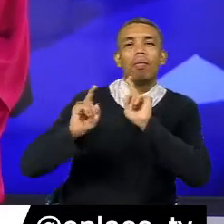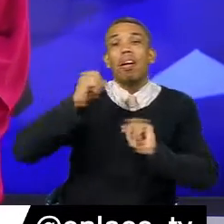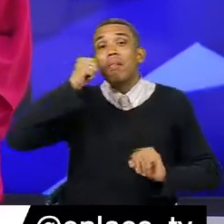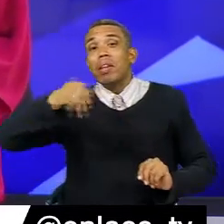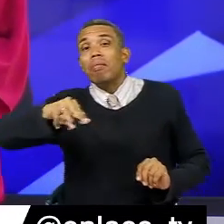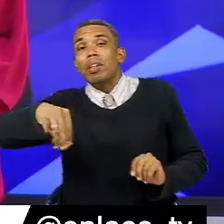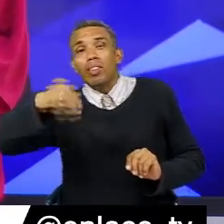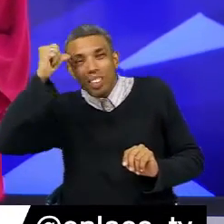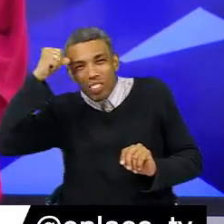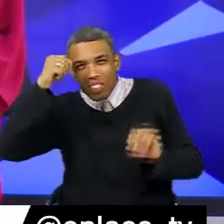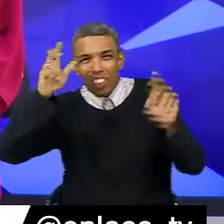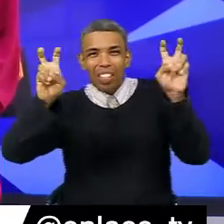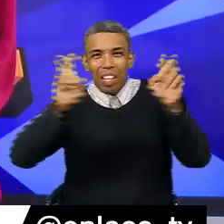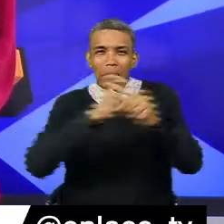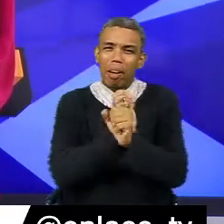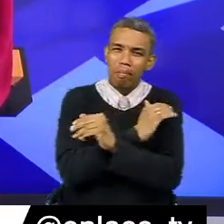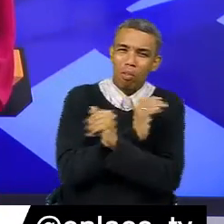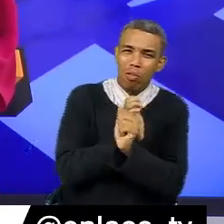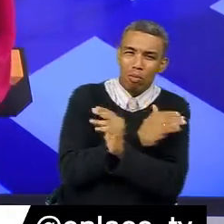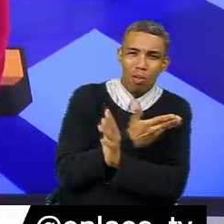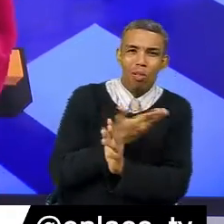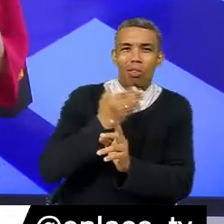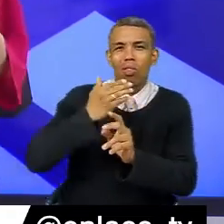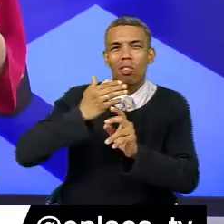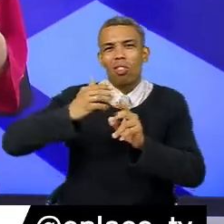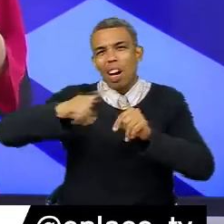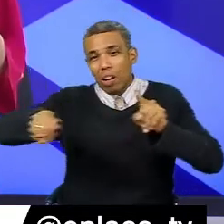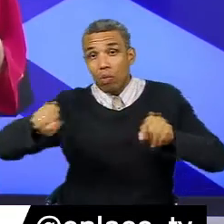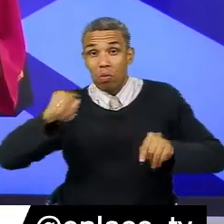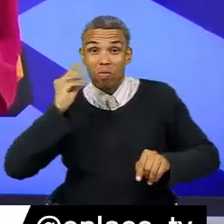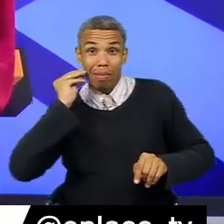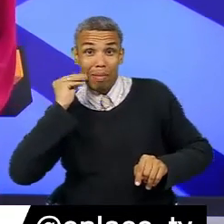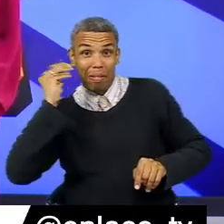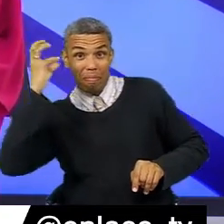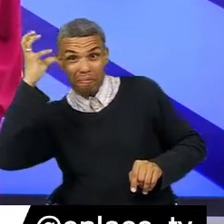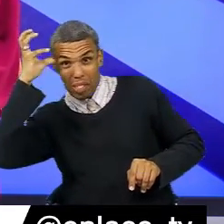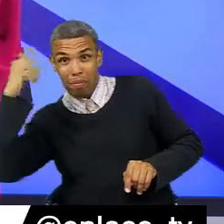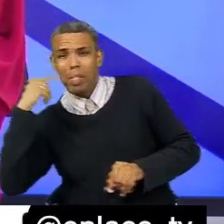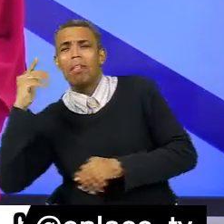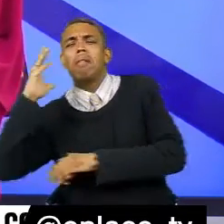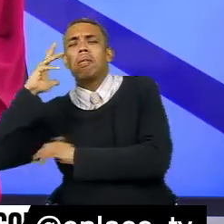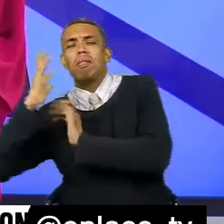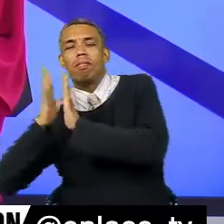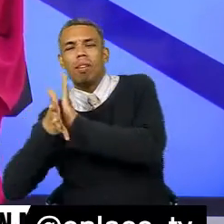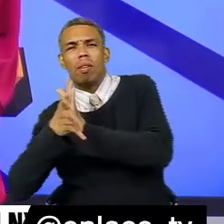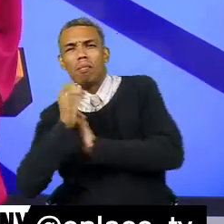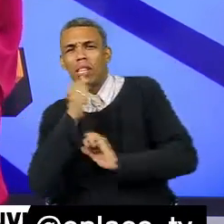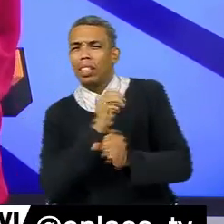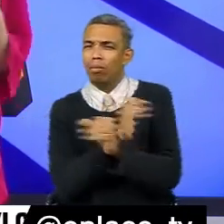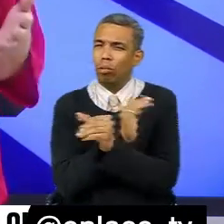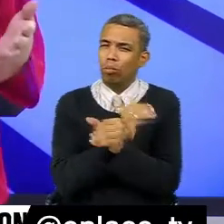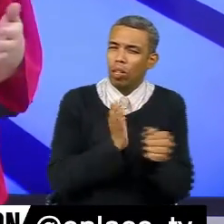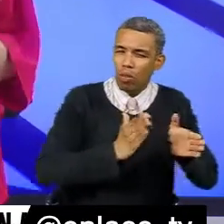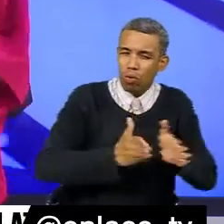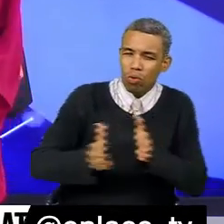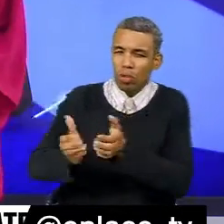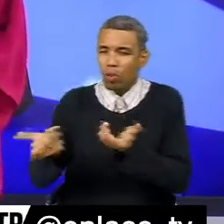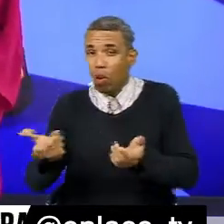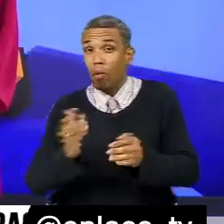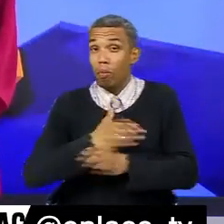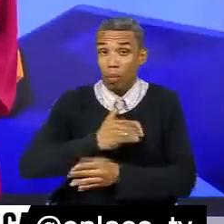en nuestra ciudad y que tendrá la tarea de entregar análisis de la movilidad en Barranca Bermeja y, por supuesto, posibles soluciones a